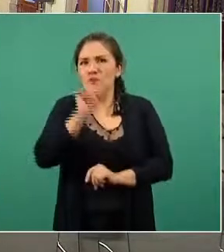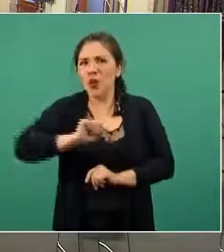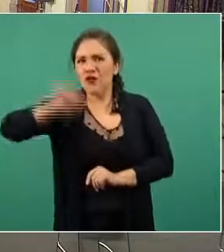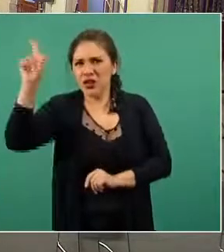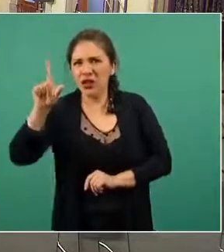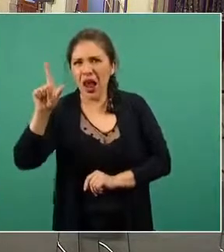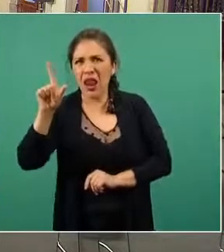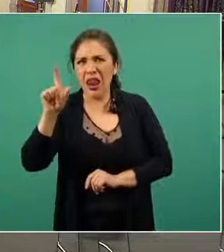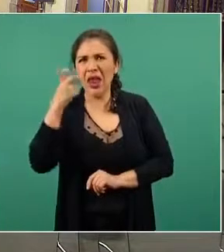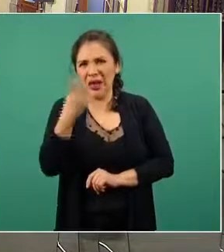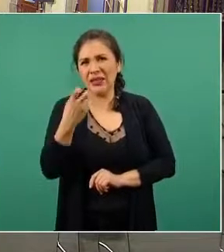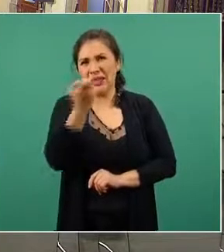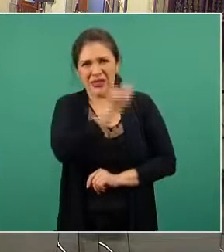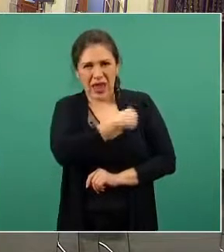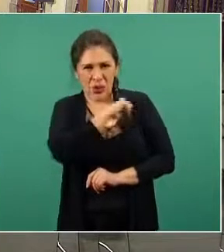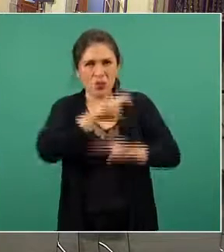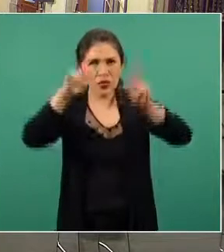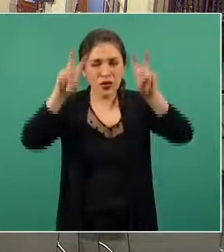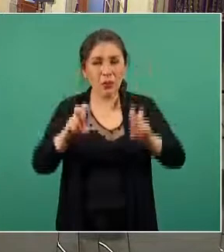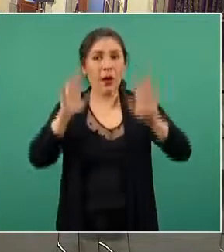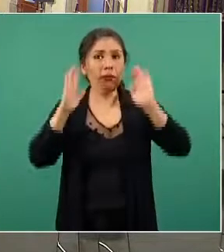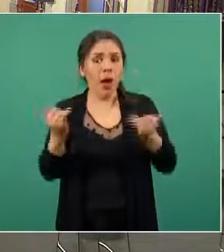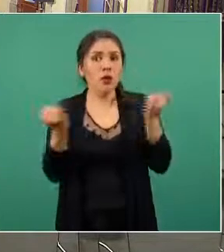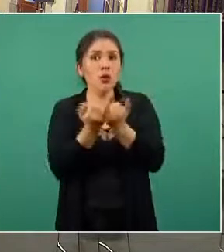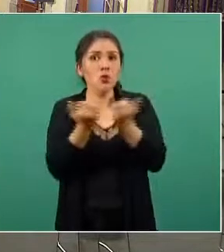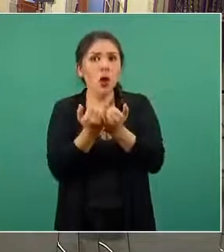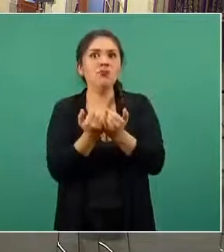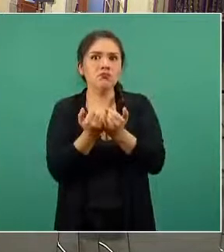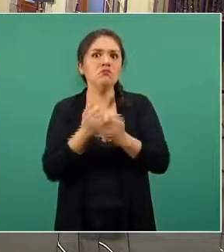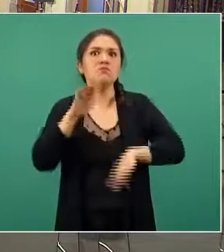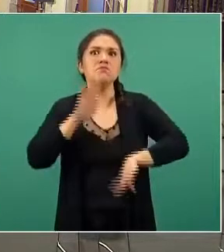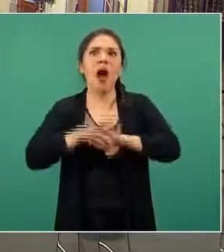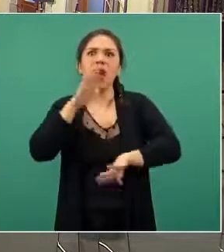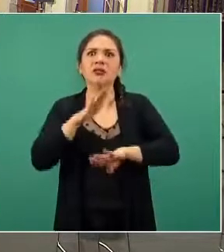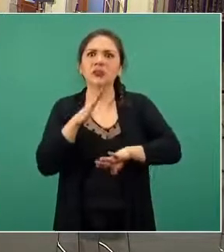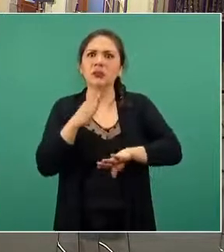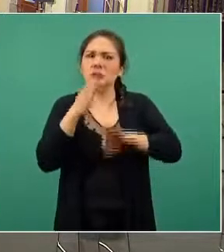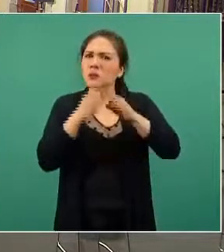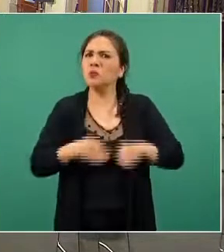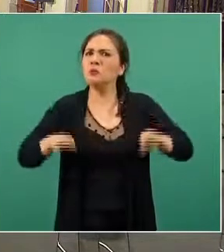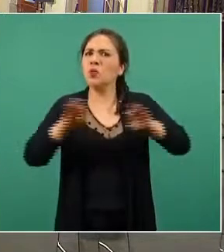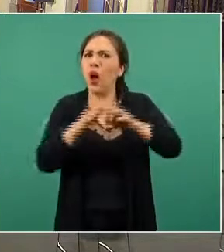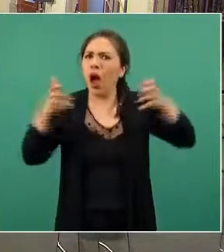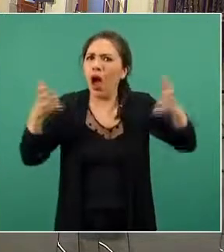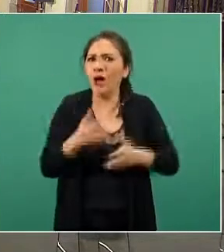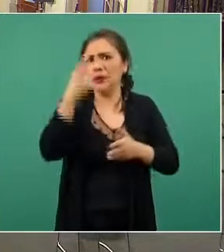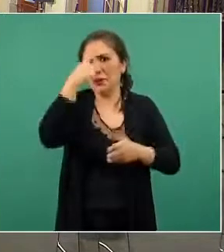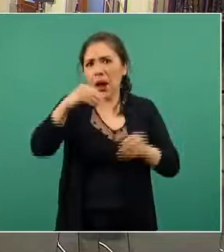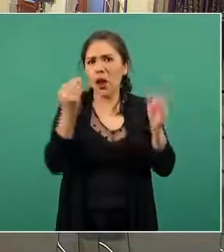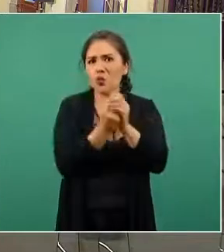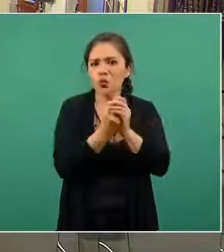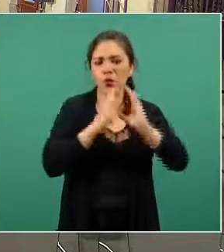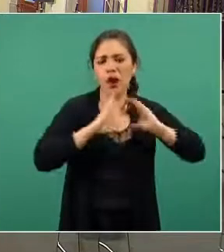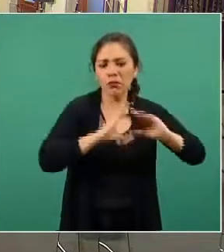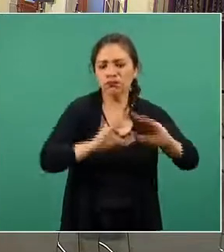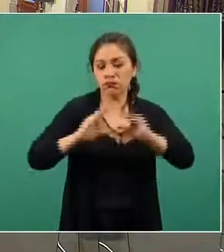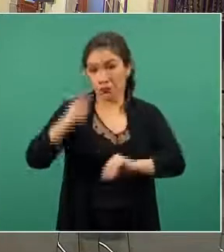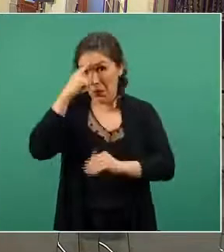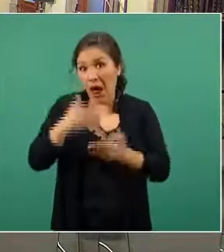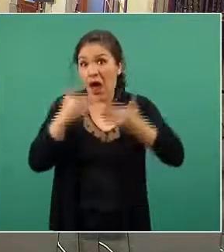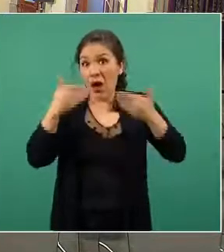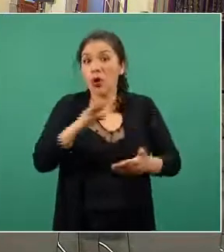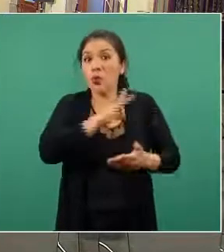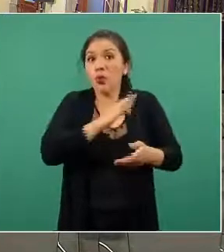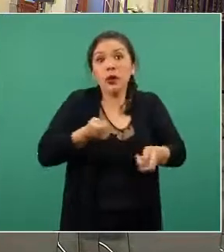¿no?, de salud ha contribuido de manera fundamental para la capacitación, para poder ahora tener